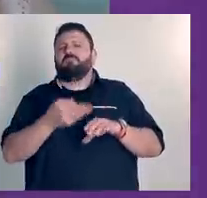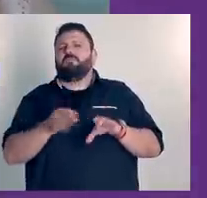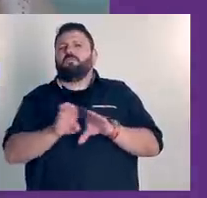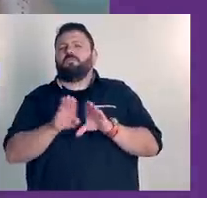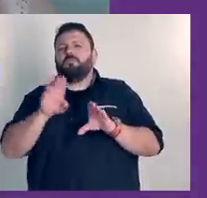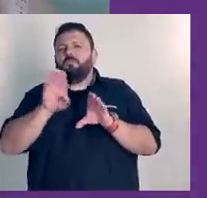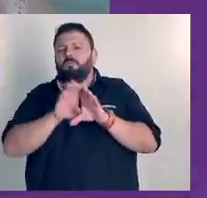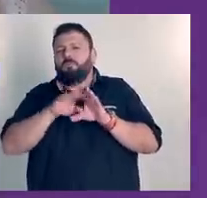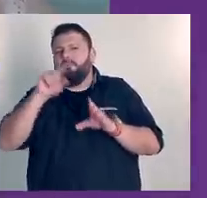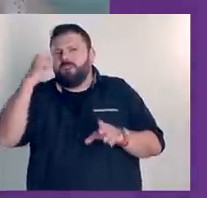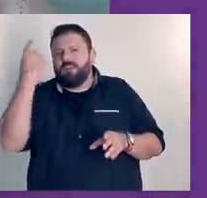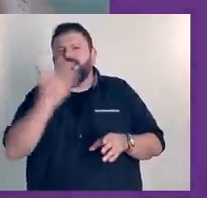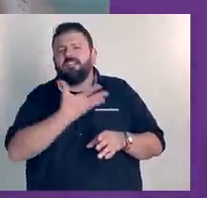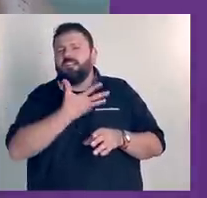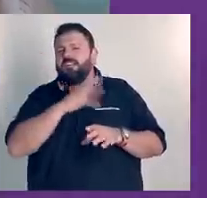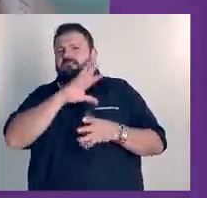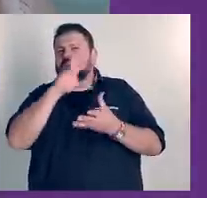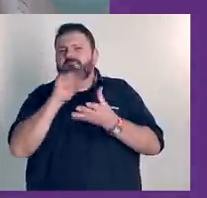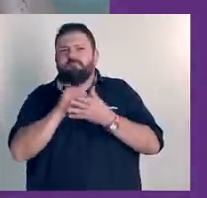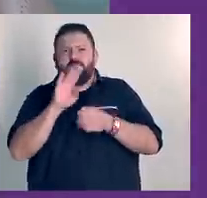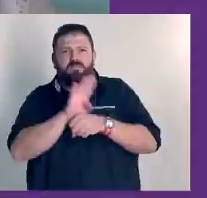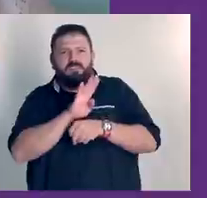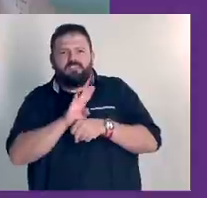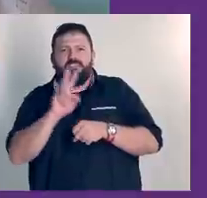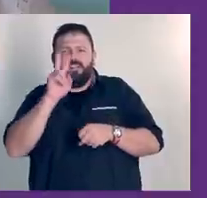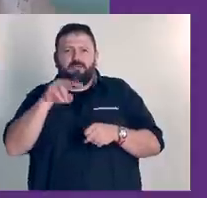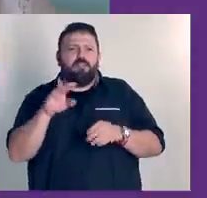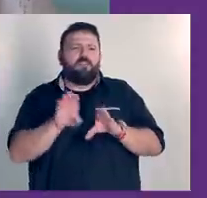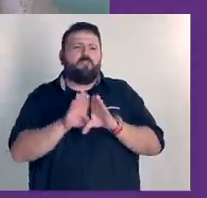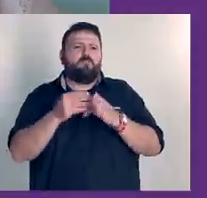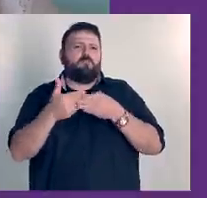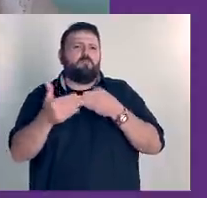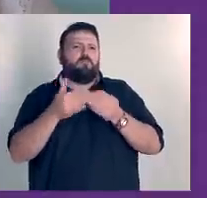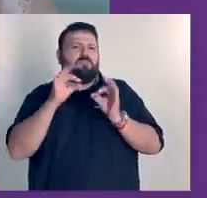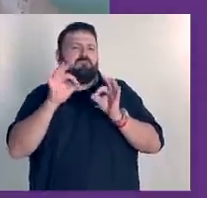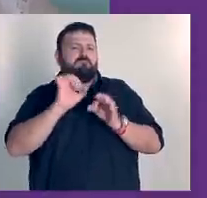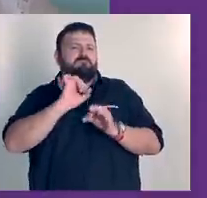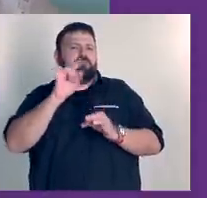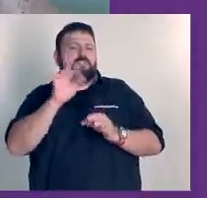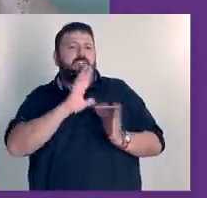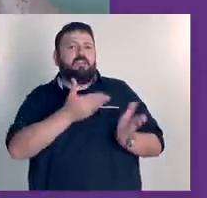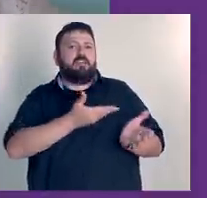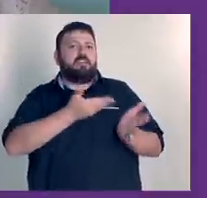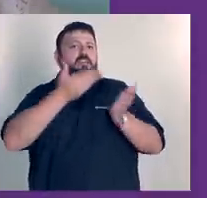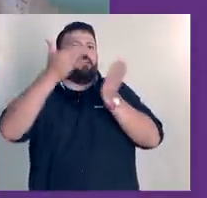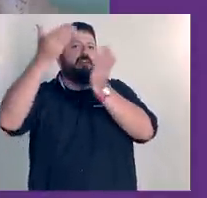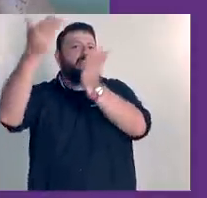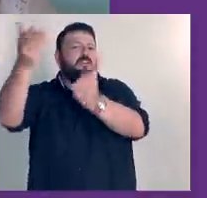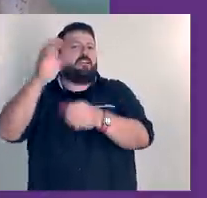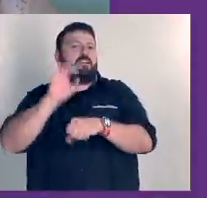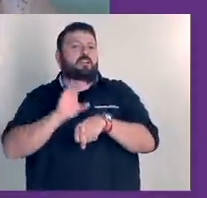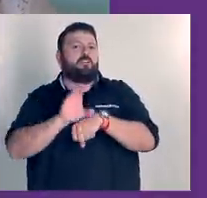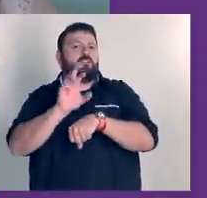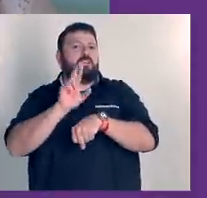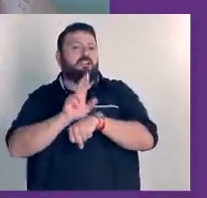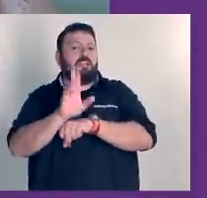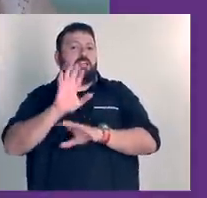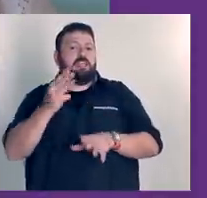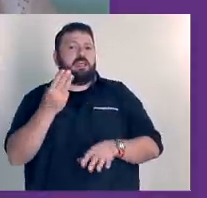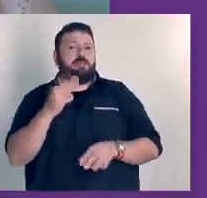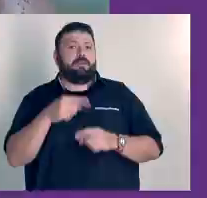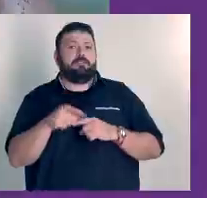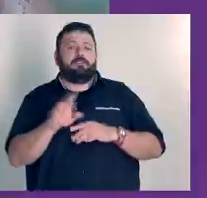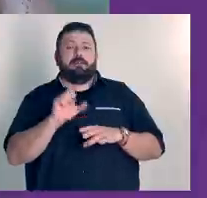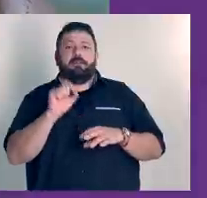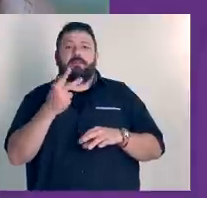muchísimos beneficios, pero además muy de moda, así que llega a Costa Rica a partir del 28 de mayo, o sea que ya. Y bueno,